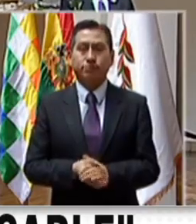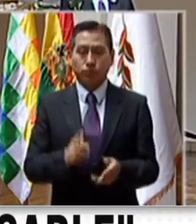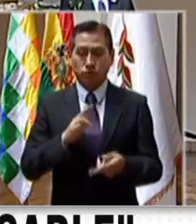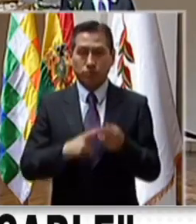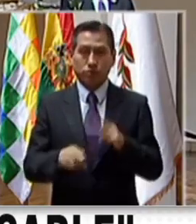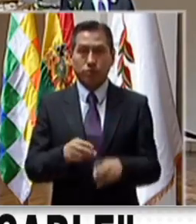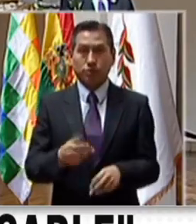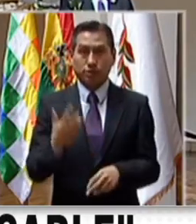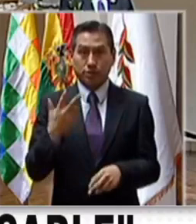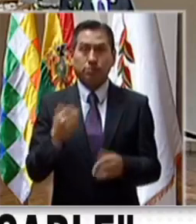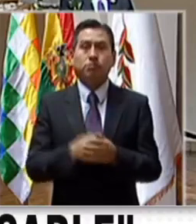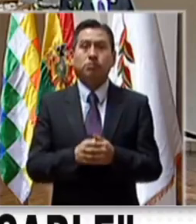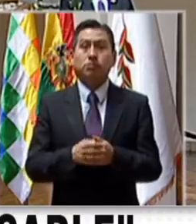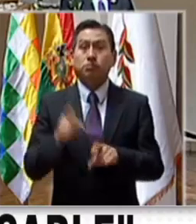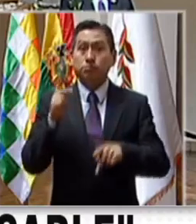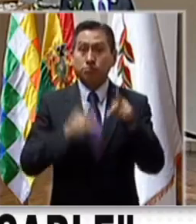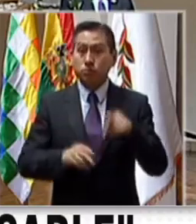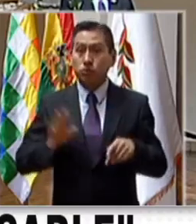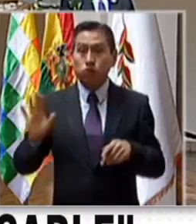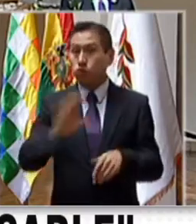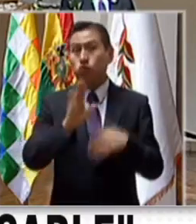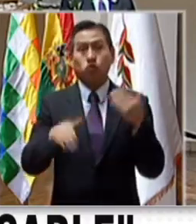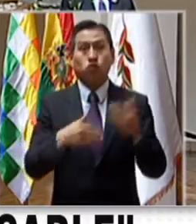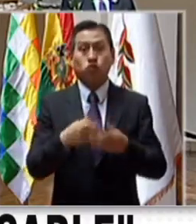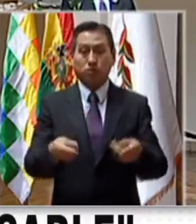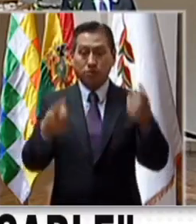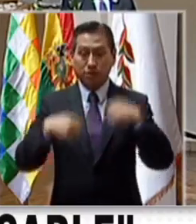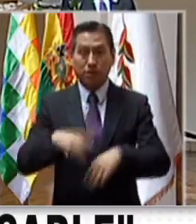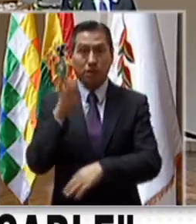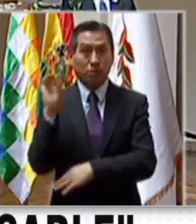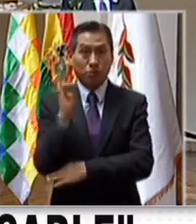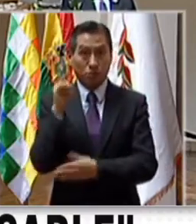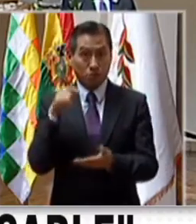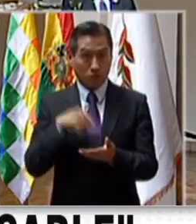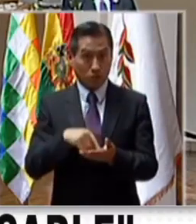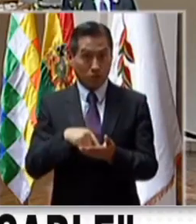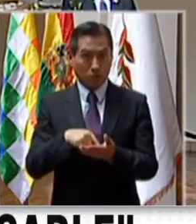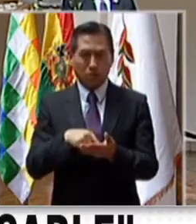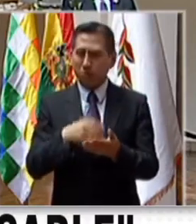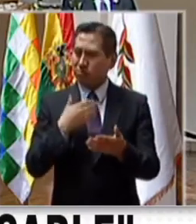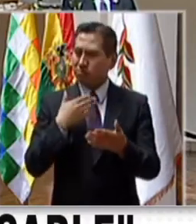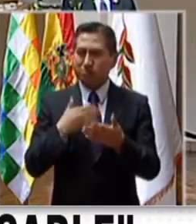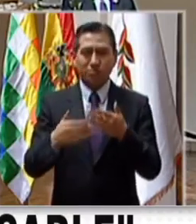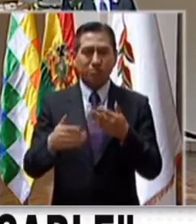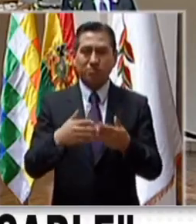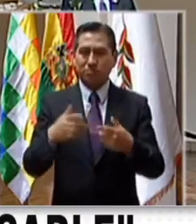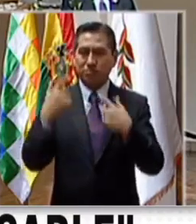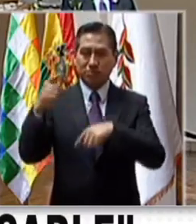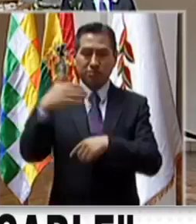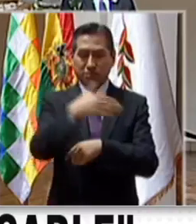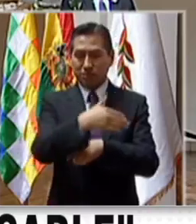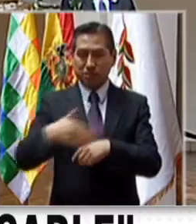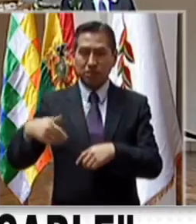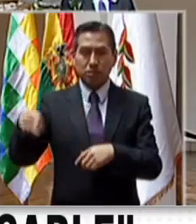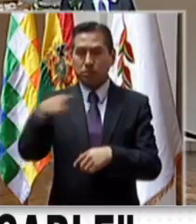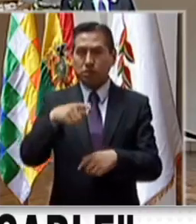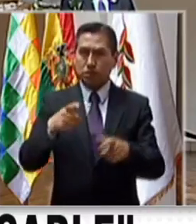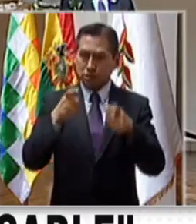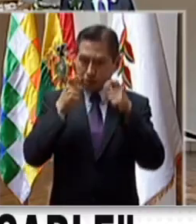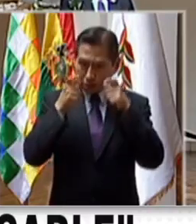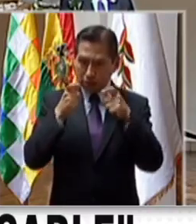3. Todas las personas que ingresen a territorio boliviano por cualquiera de nuestras fronteras serán